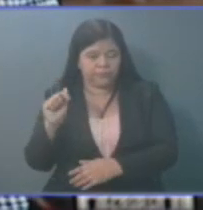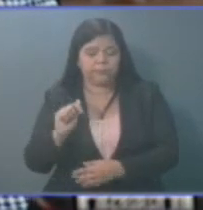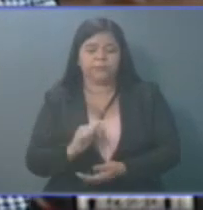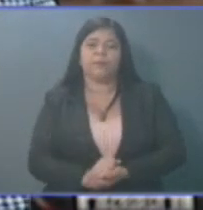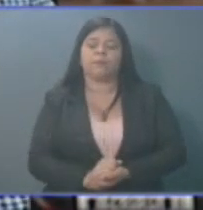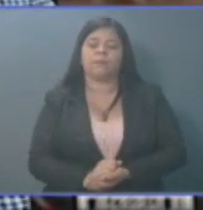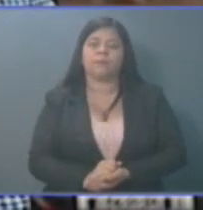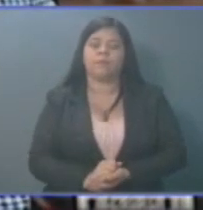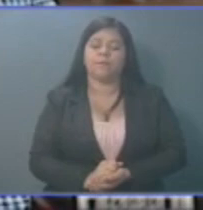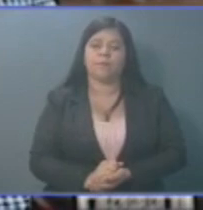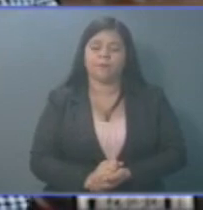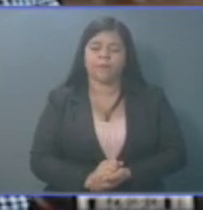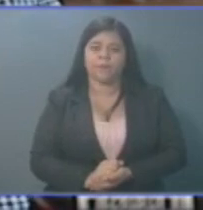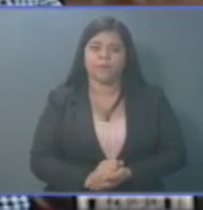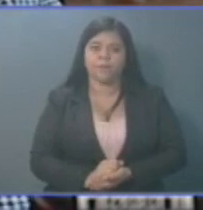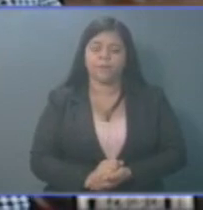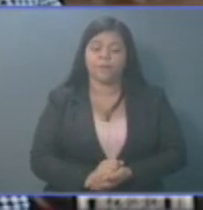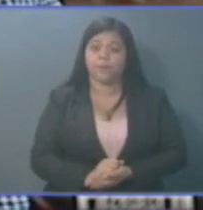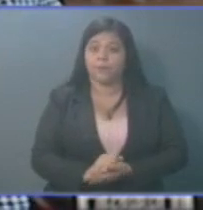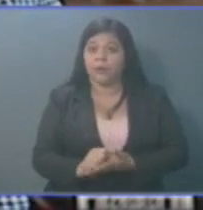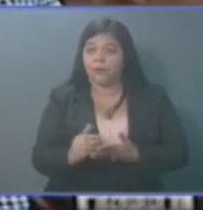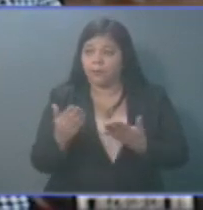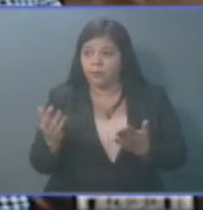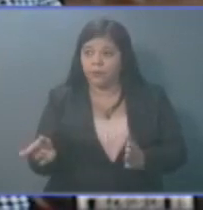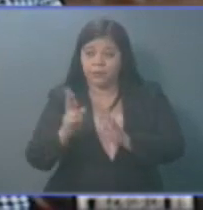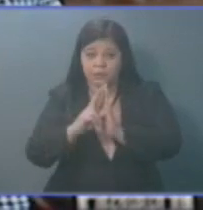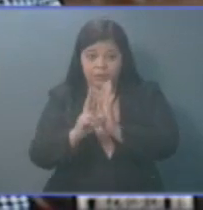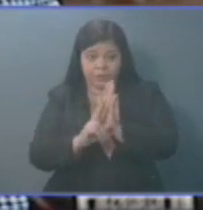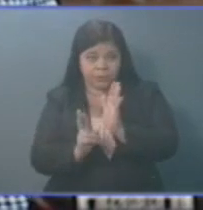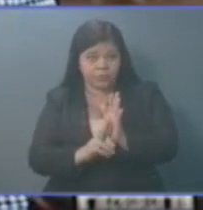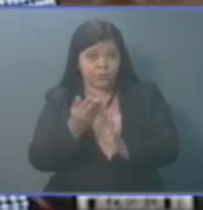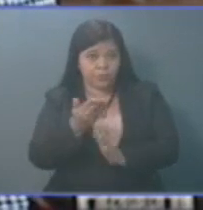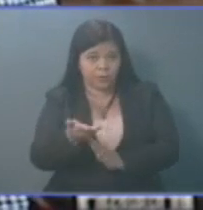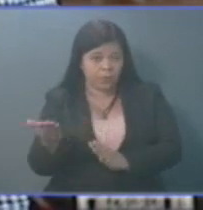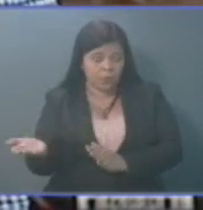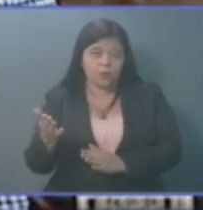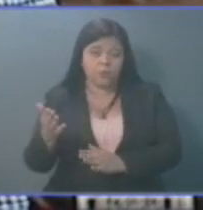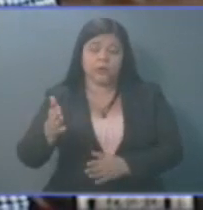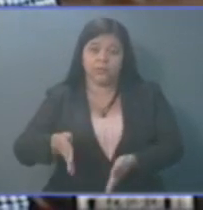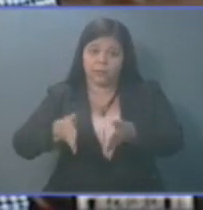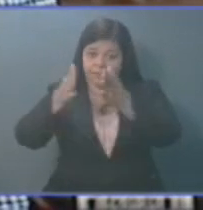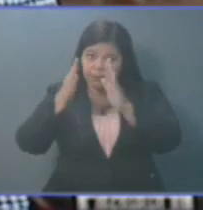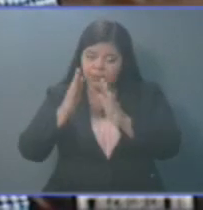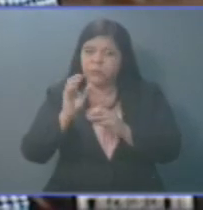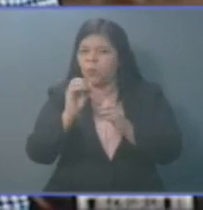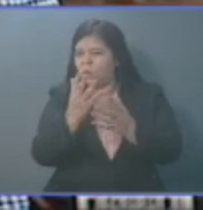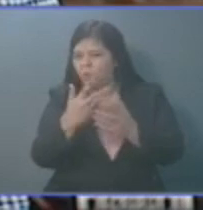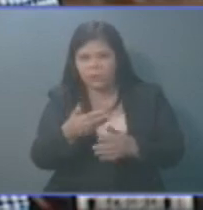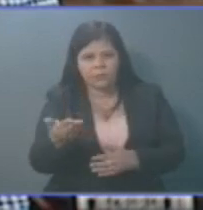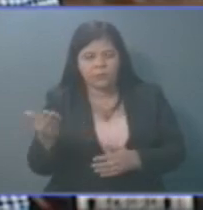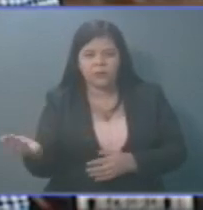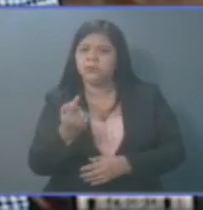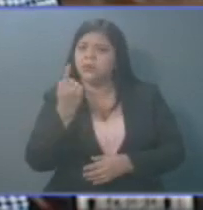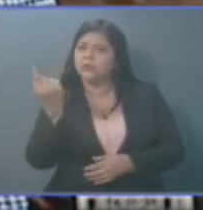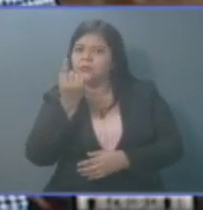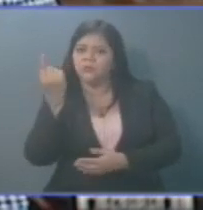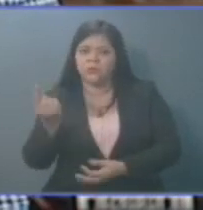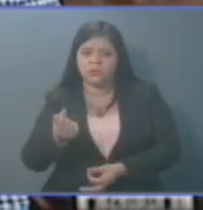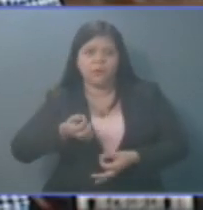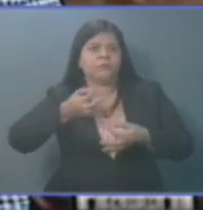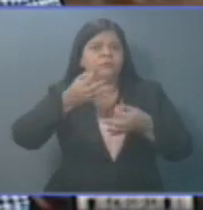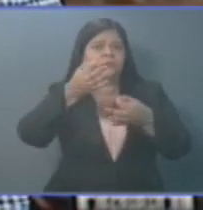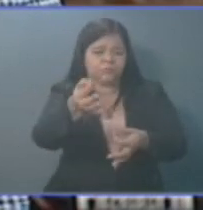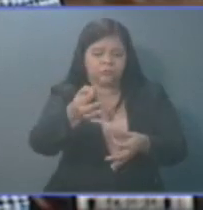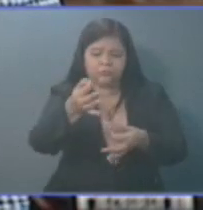ley. Para el registro de bienes inmuebles sujetos a la formalidad bastará presentar